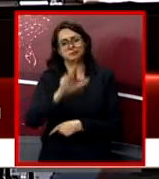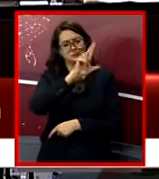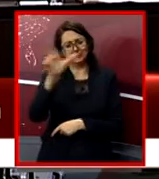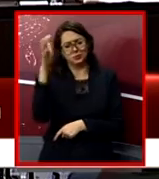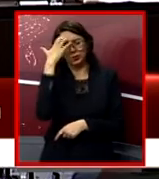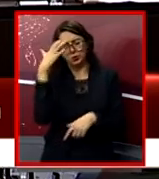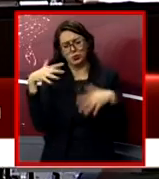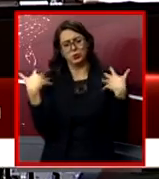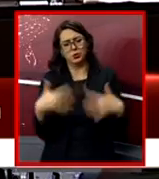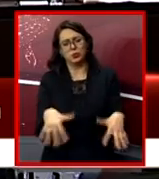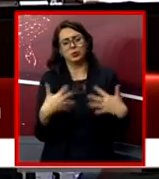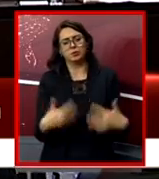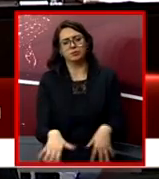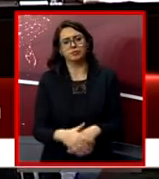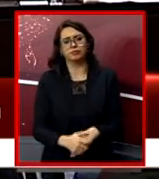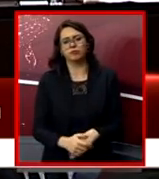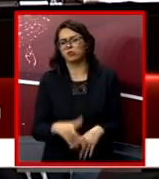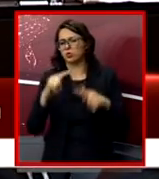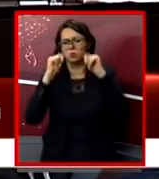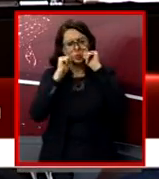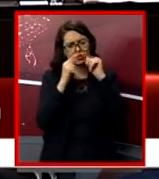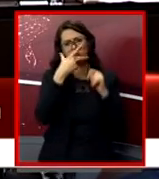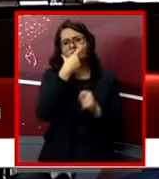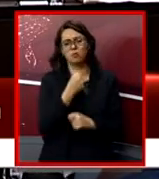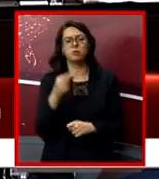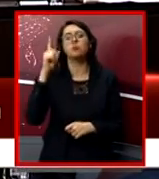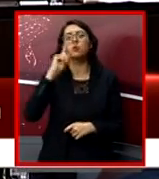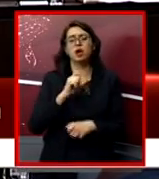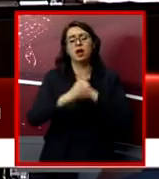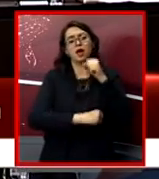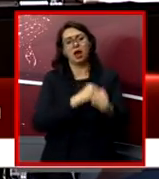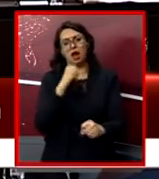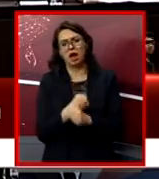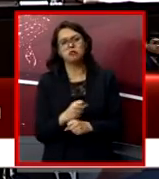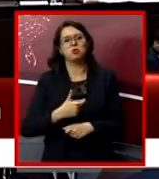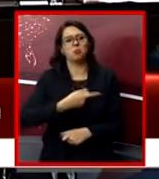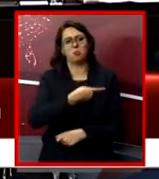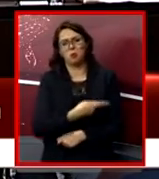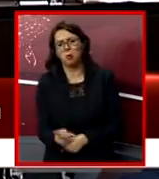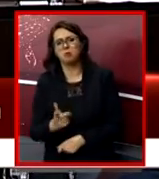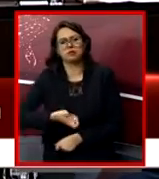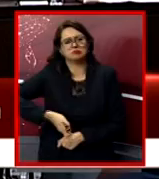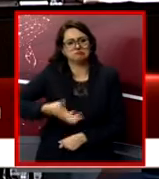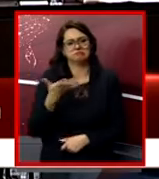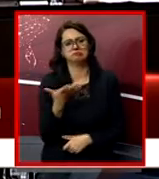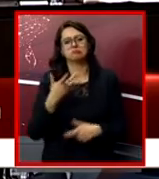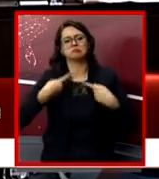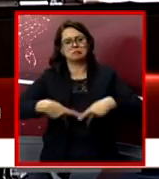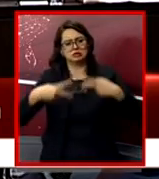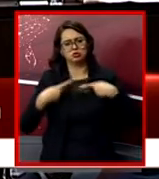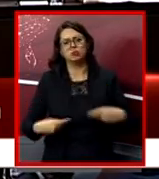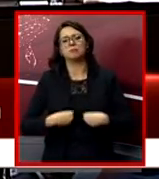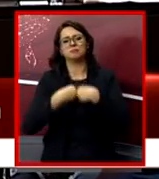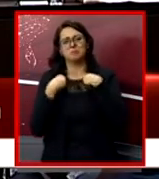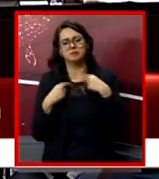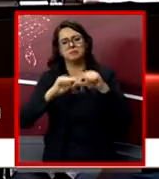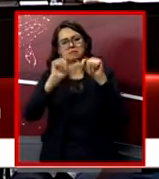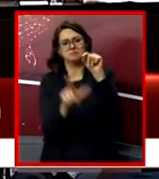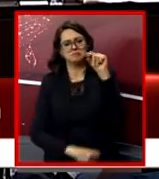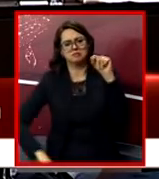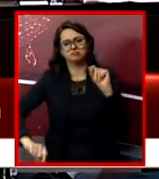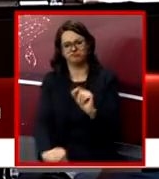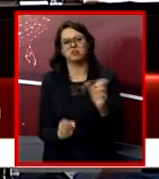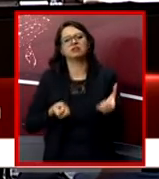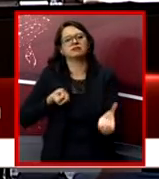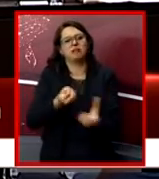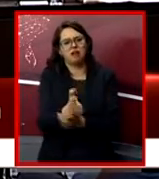reconocimiento, sin distinción de sexo, edad, nivel económico. Los ciudadanos, los mexicanos salieron a la calle